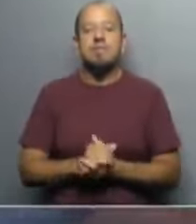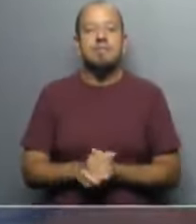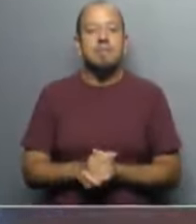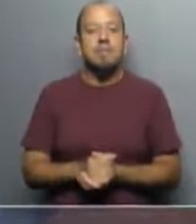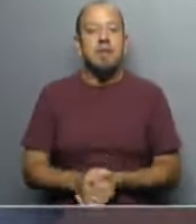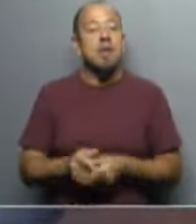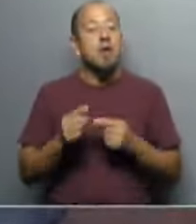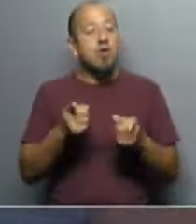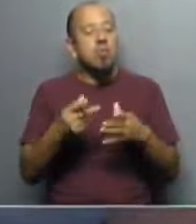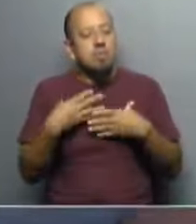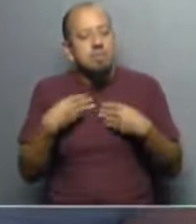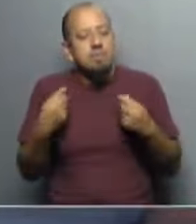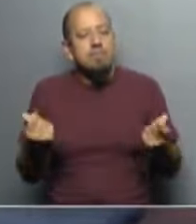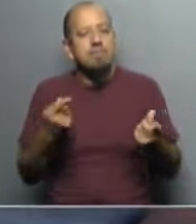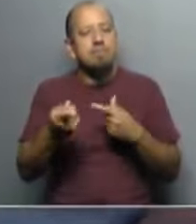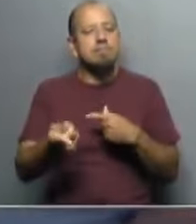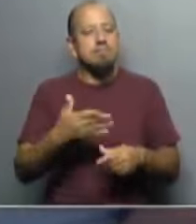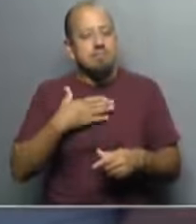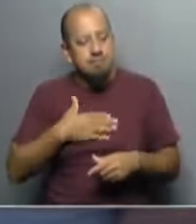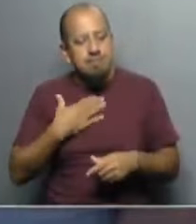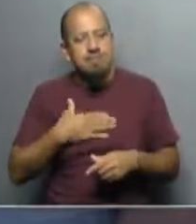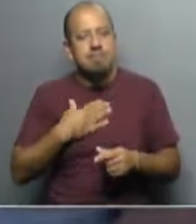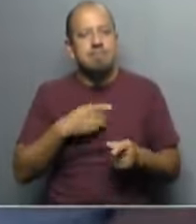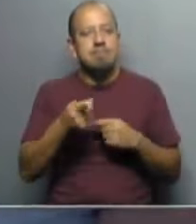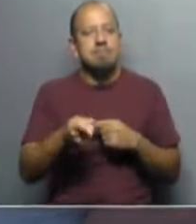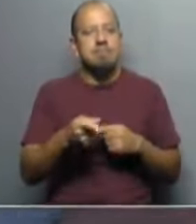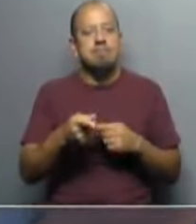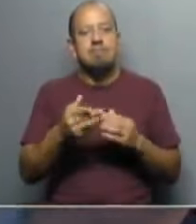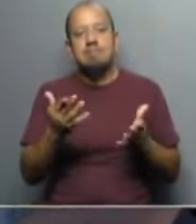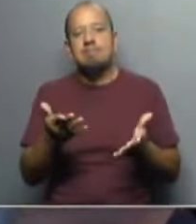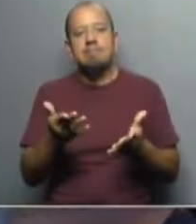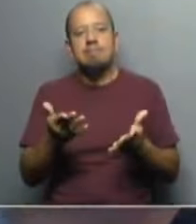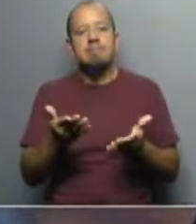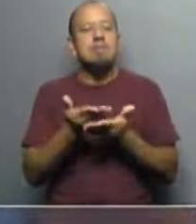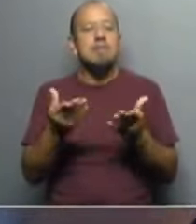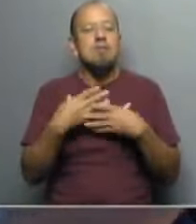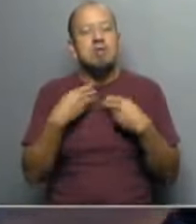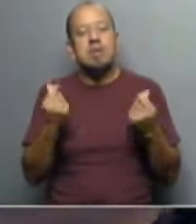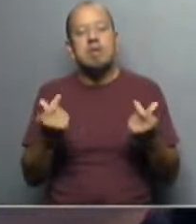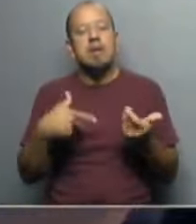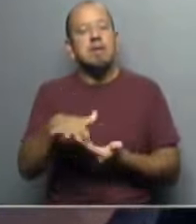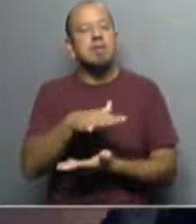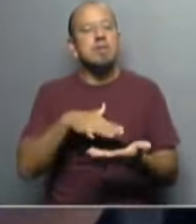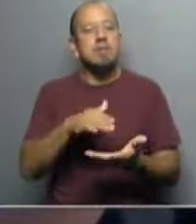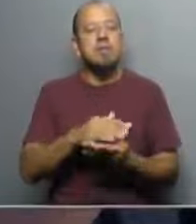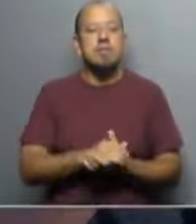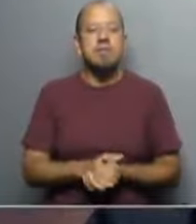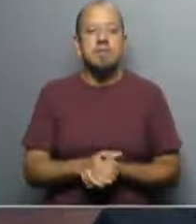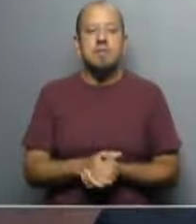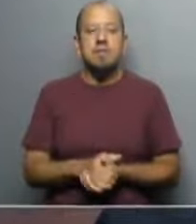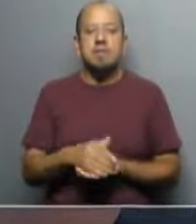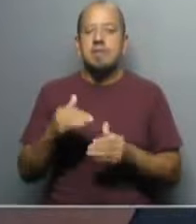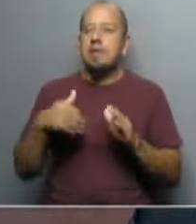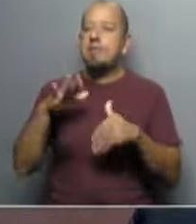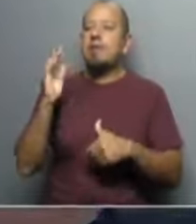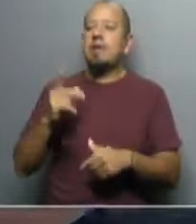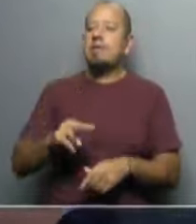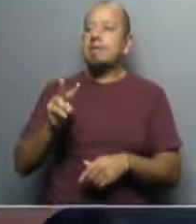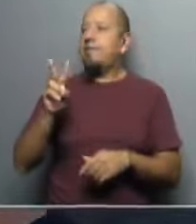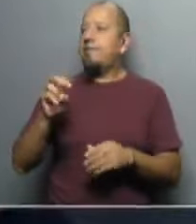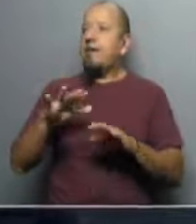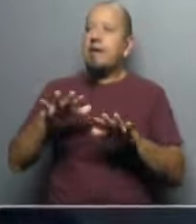cómo lo vivís acá? ¿Te gustó haberte mudado? ¿Cómo sentís esta zona de acá? Es mucho más linda, más verde, ¿no? O